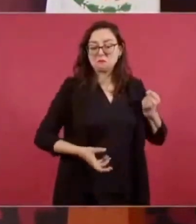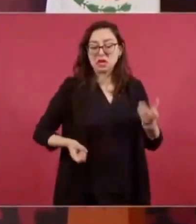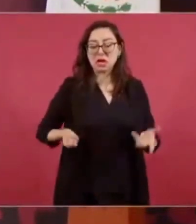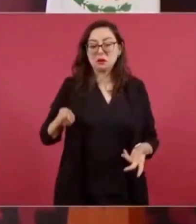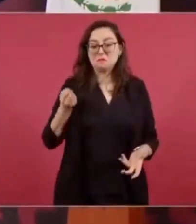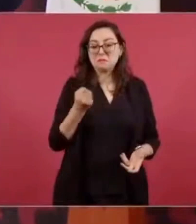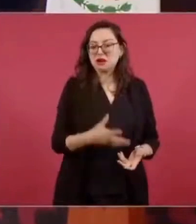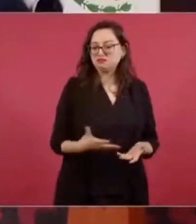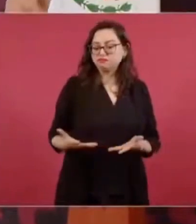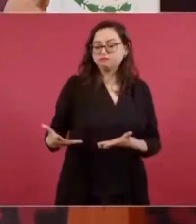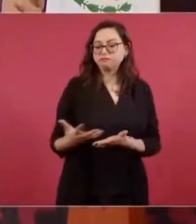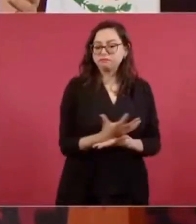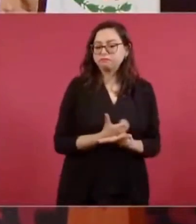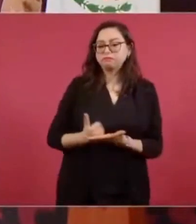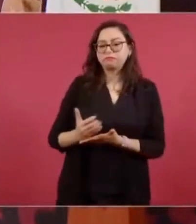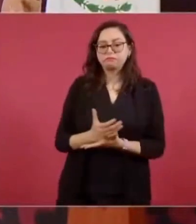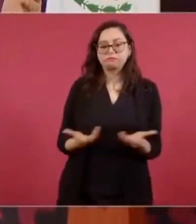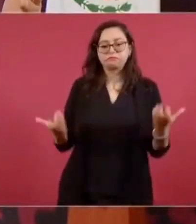Enormes fortunas.